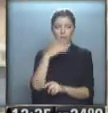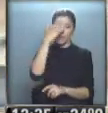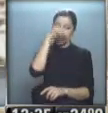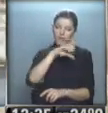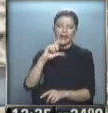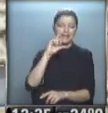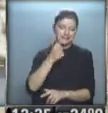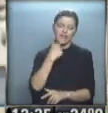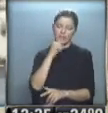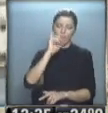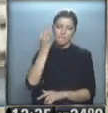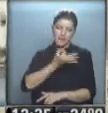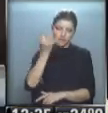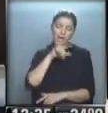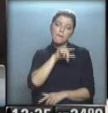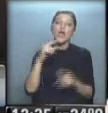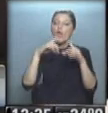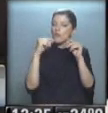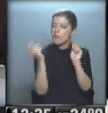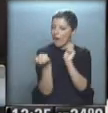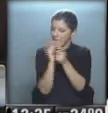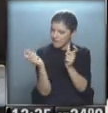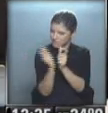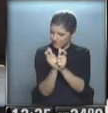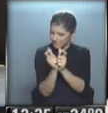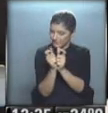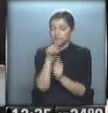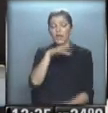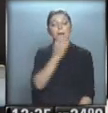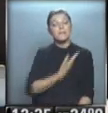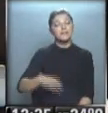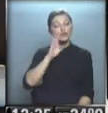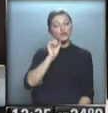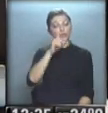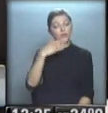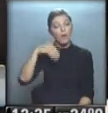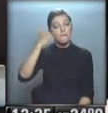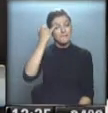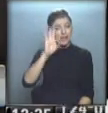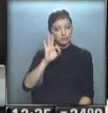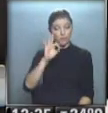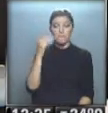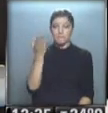reconociéndolas, aunque en menor número. Obama dijo en mayo que los ataques